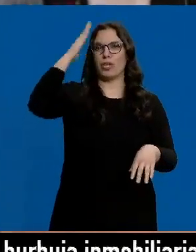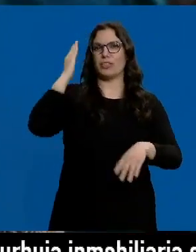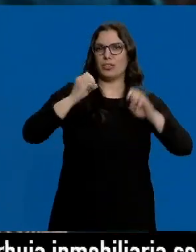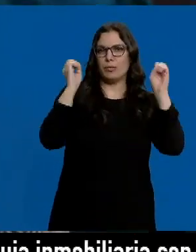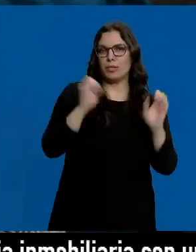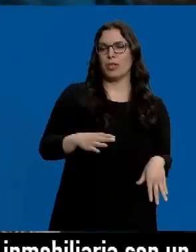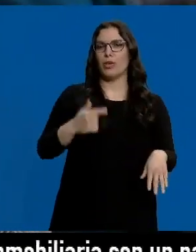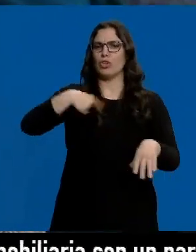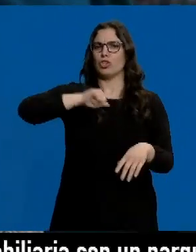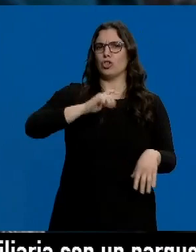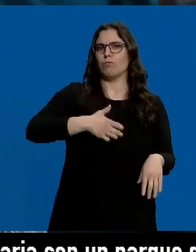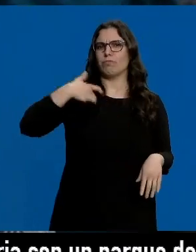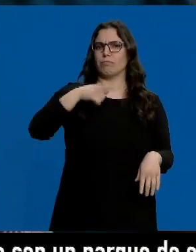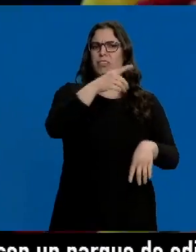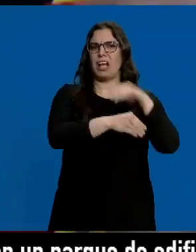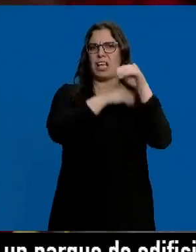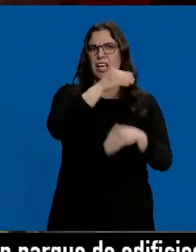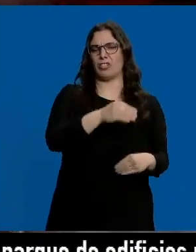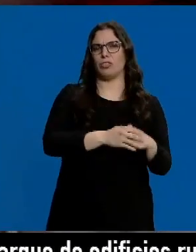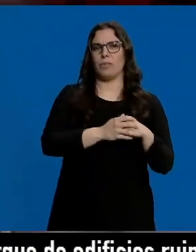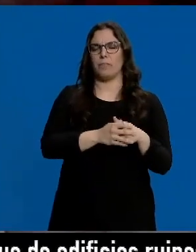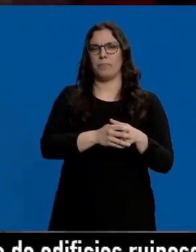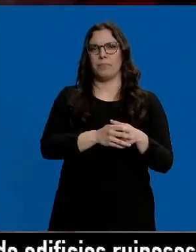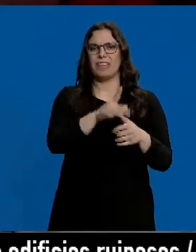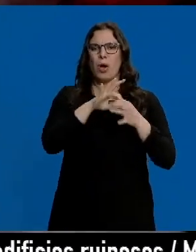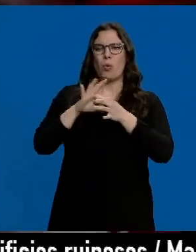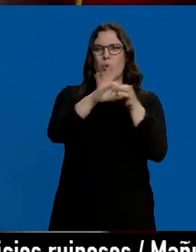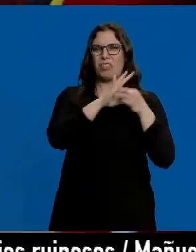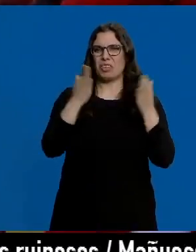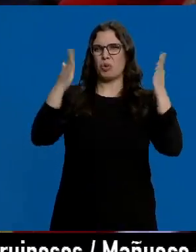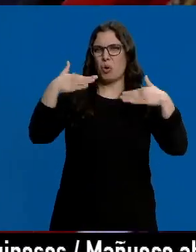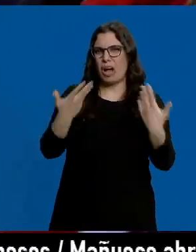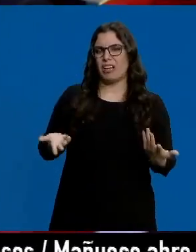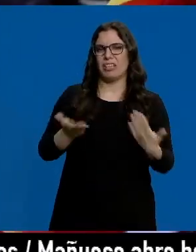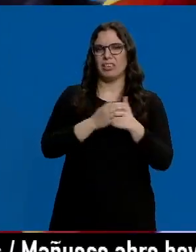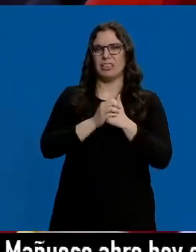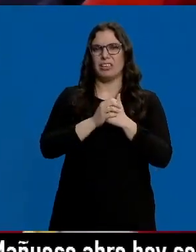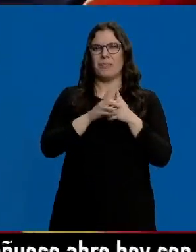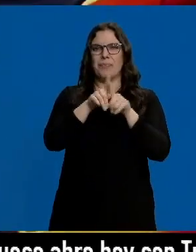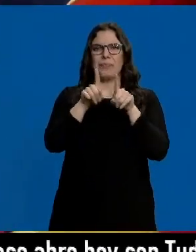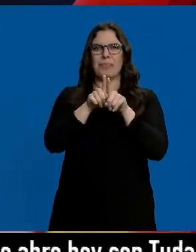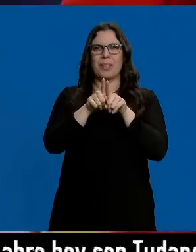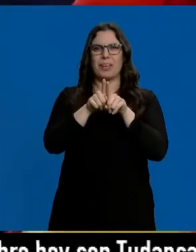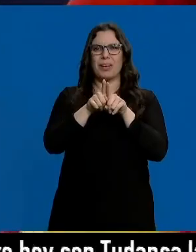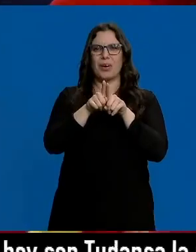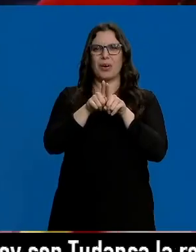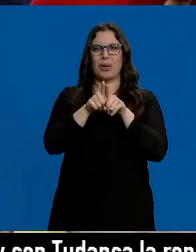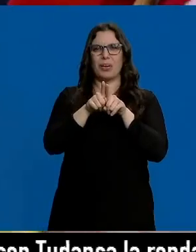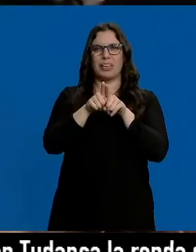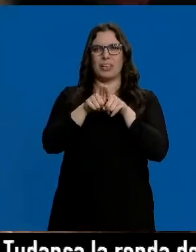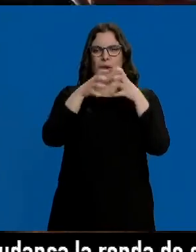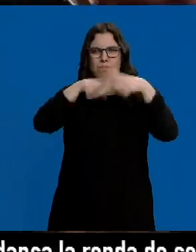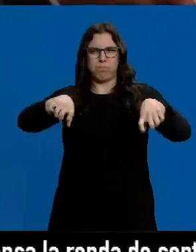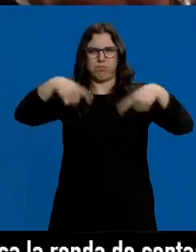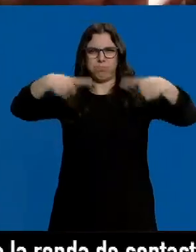Porque estamos muy indignados con lo que ha hecho Casado. De falta de unidad, hay una crispación entre